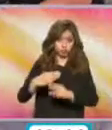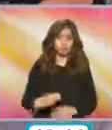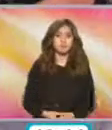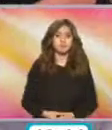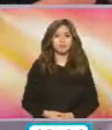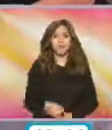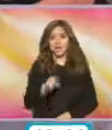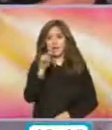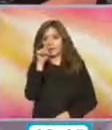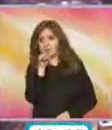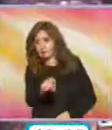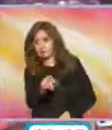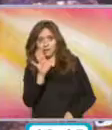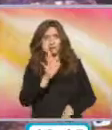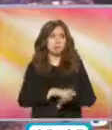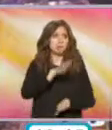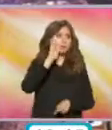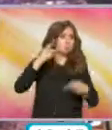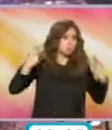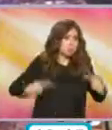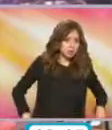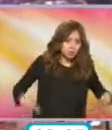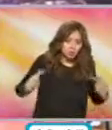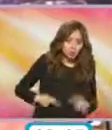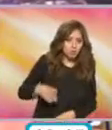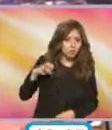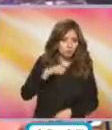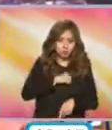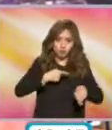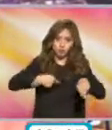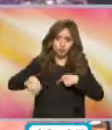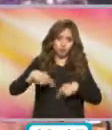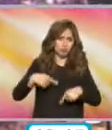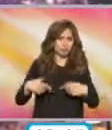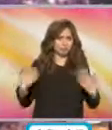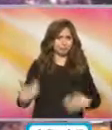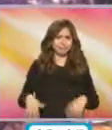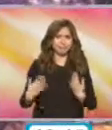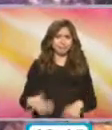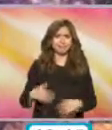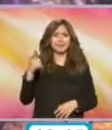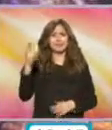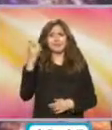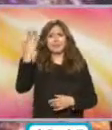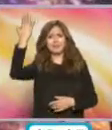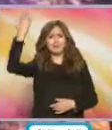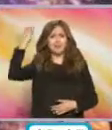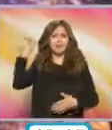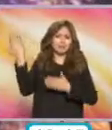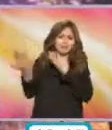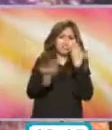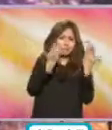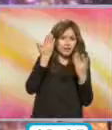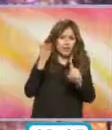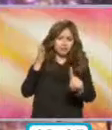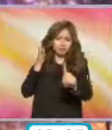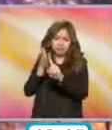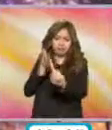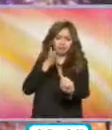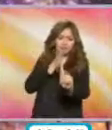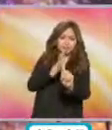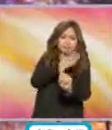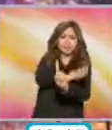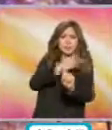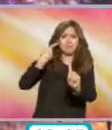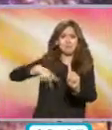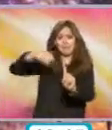la humanidad. Así es. Así es. Es realmente un fenómeno, se ha estudiado desde distintos ángulos, Así ¿no? es. Muchos expertos